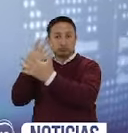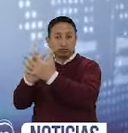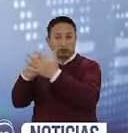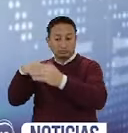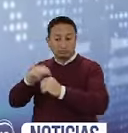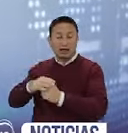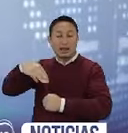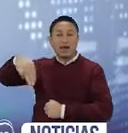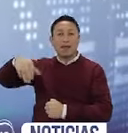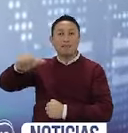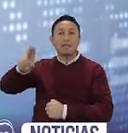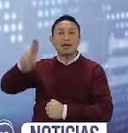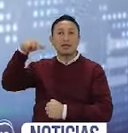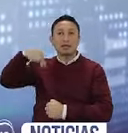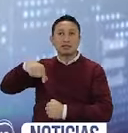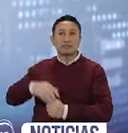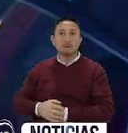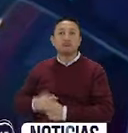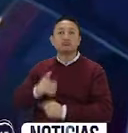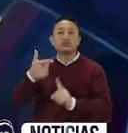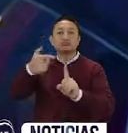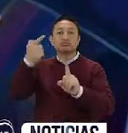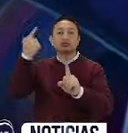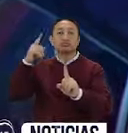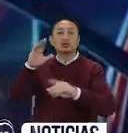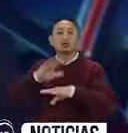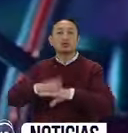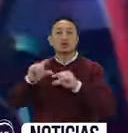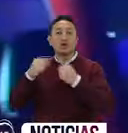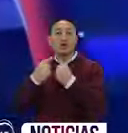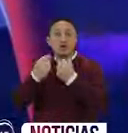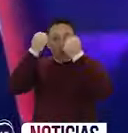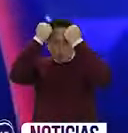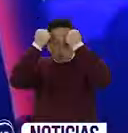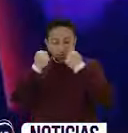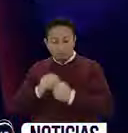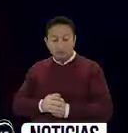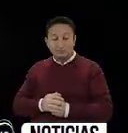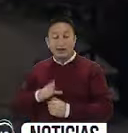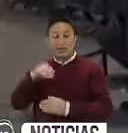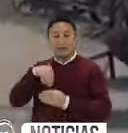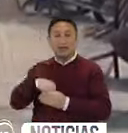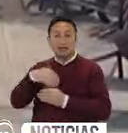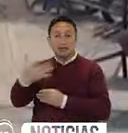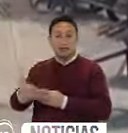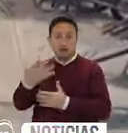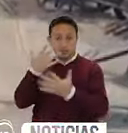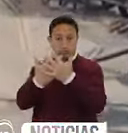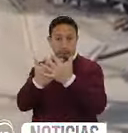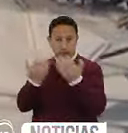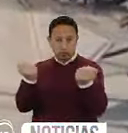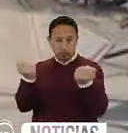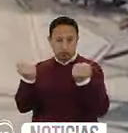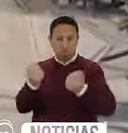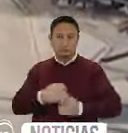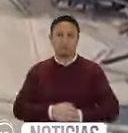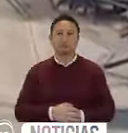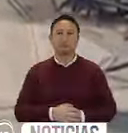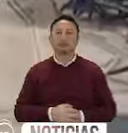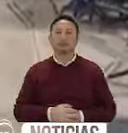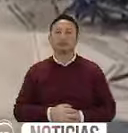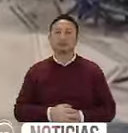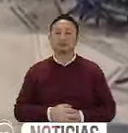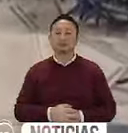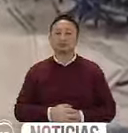María Icaza, en un ataque vinculado a bandas terroristas que operan dentro y fuera del centro de detención.